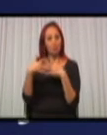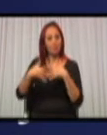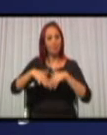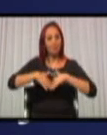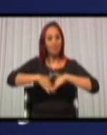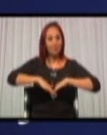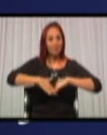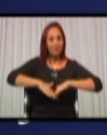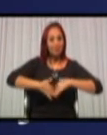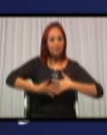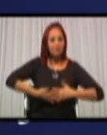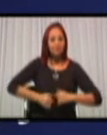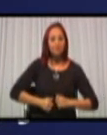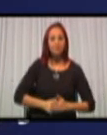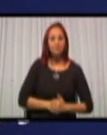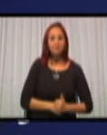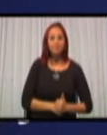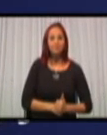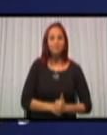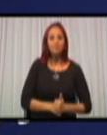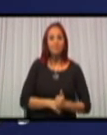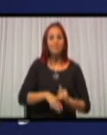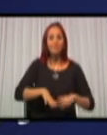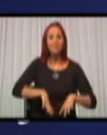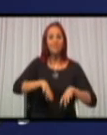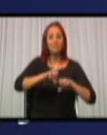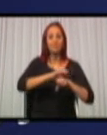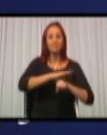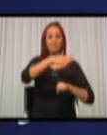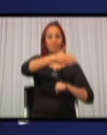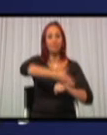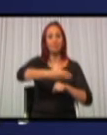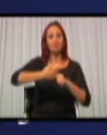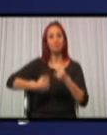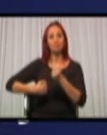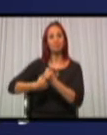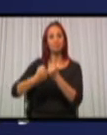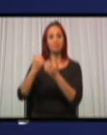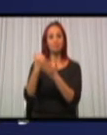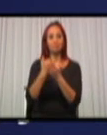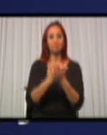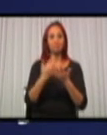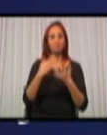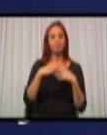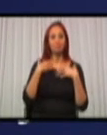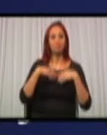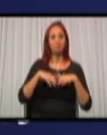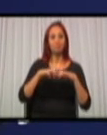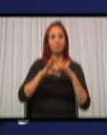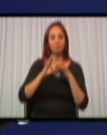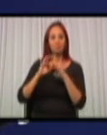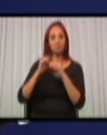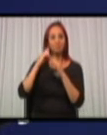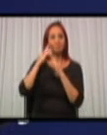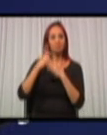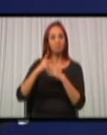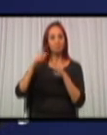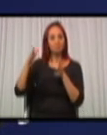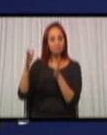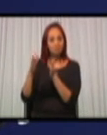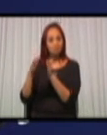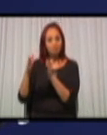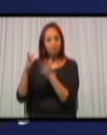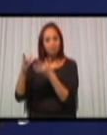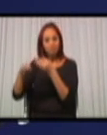fortalecimiento, gestionar recursos, alianzas estratégicas para los pequeños